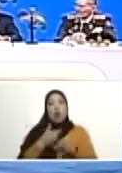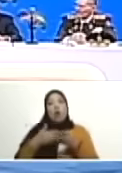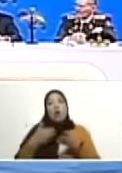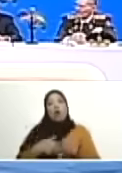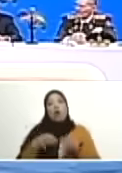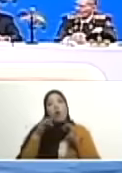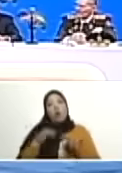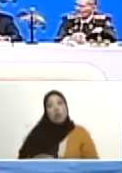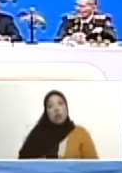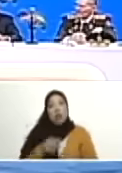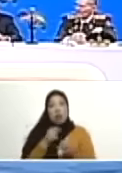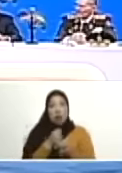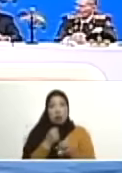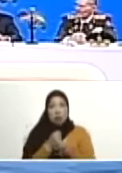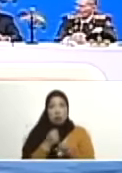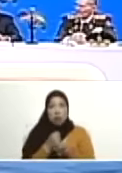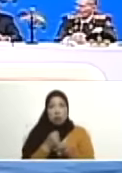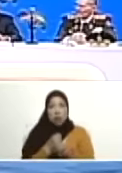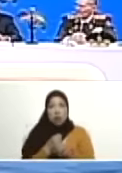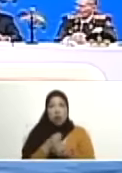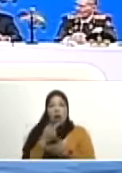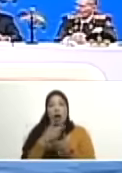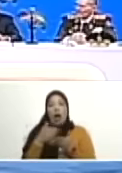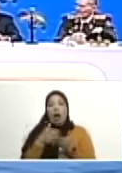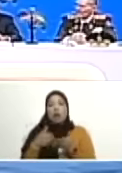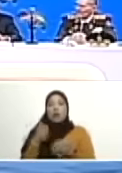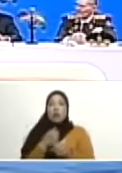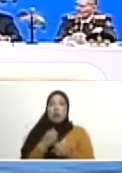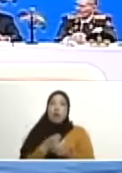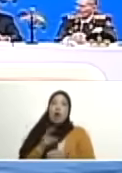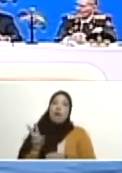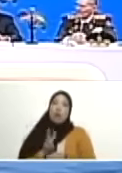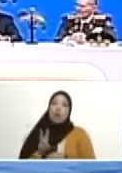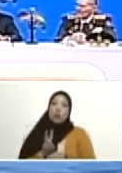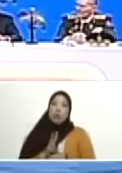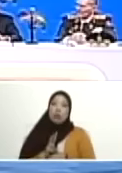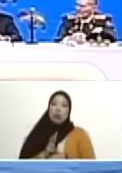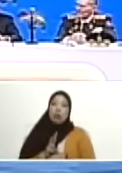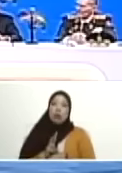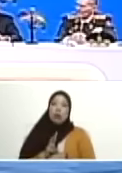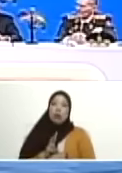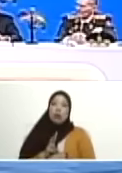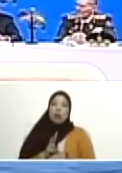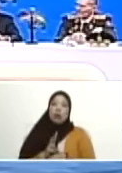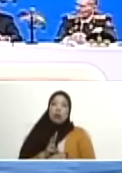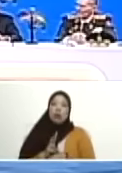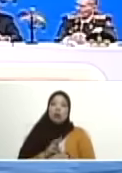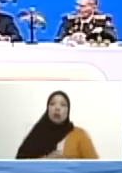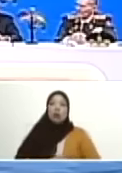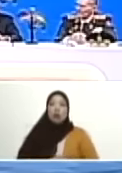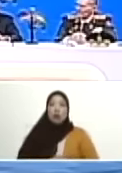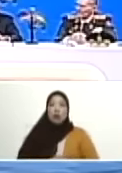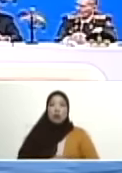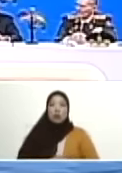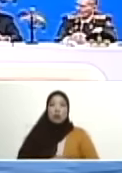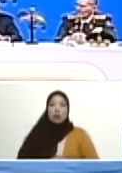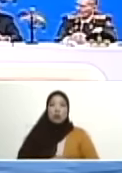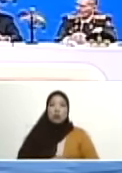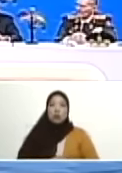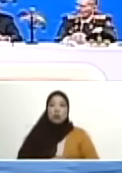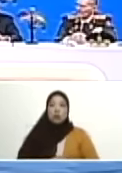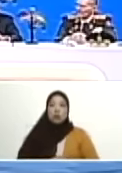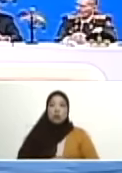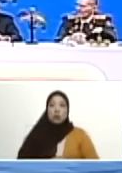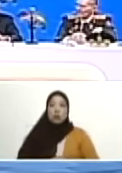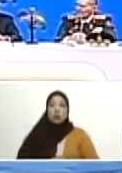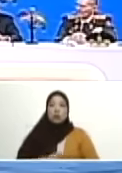oficiales en Naciones Unidas y en los archivos de Venezuela, de Guyana, que cualquier opción diplomática